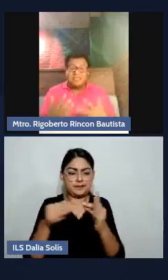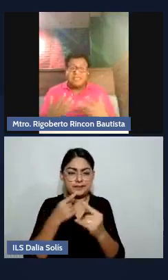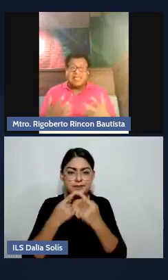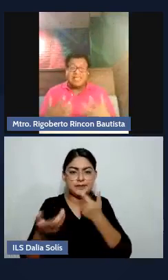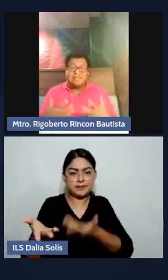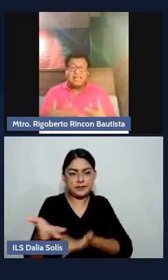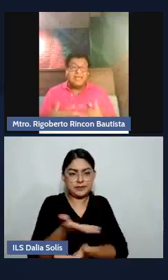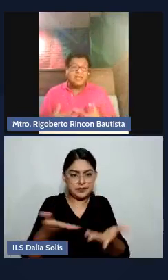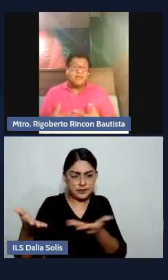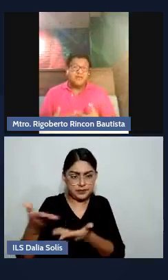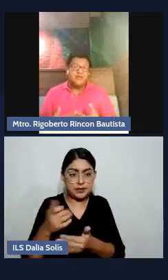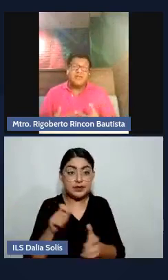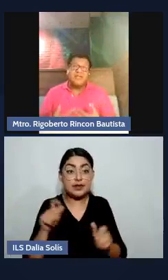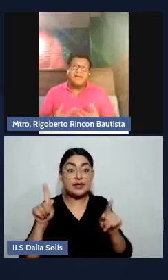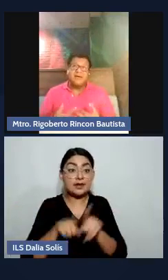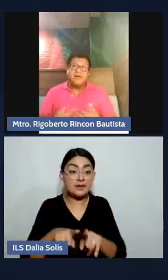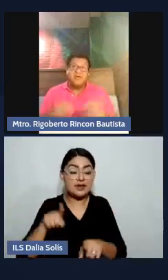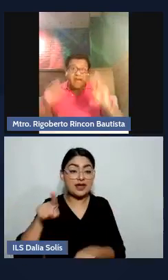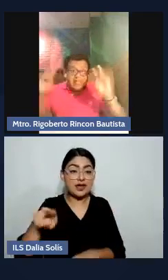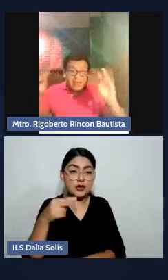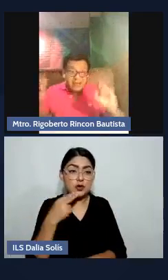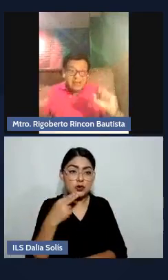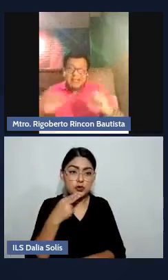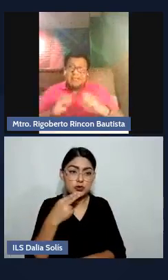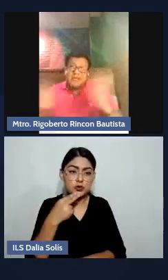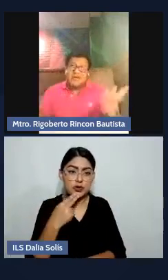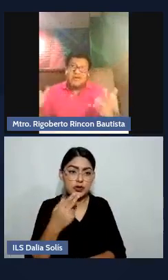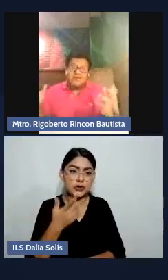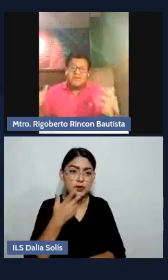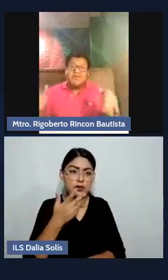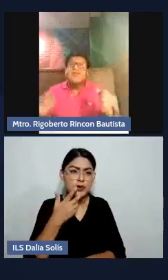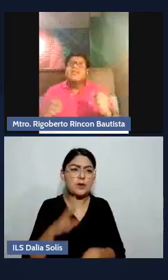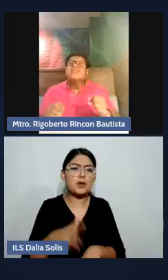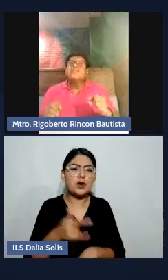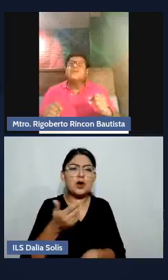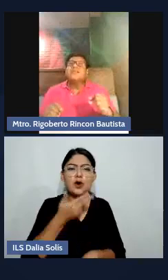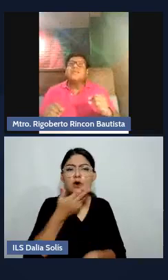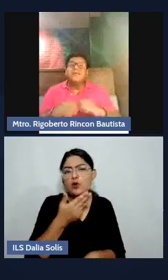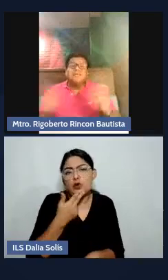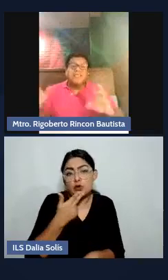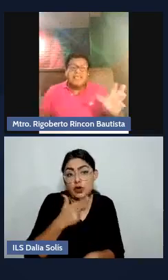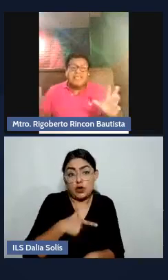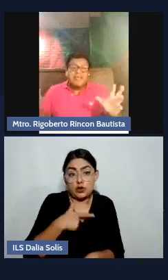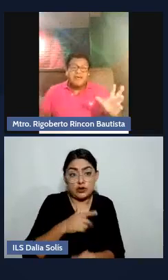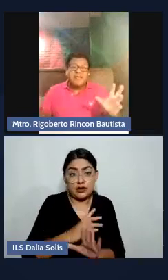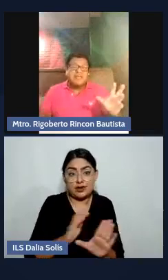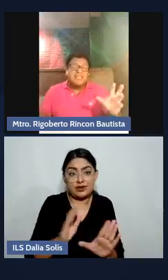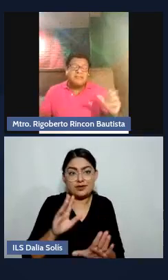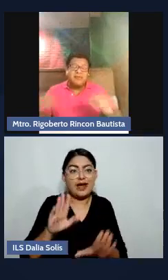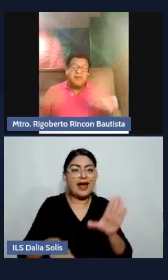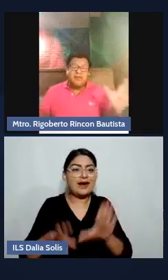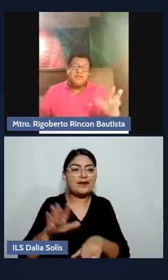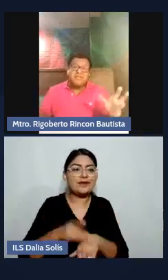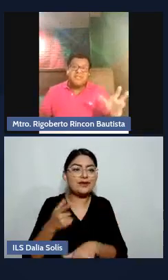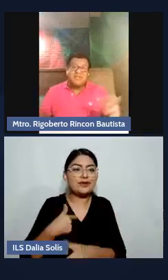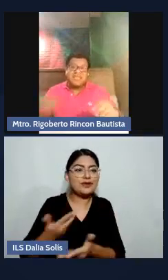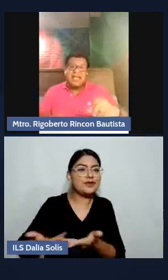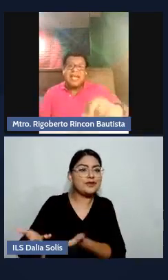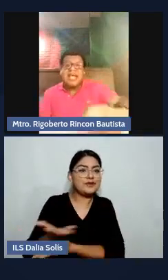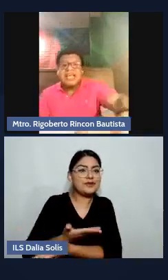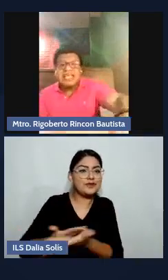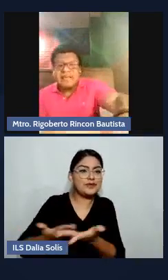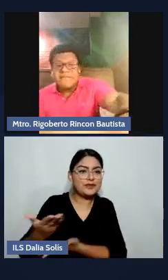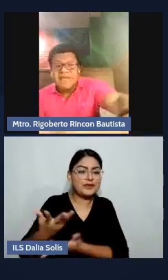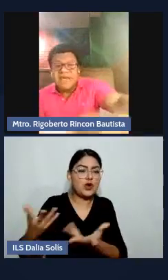del consumo del tabaco no es solamente porque yo consumo, sino porque también mis redes de apoyo y mi influencia social